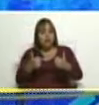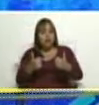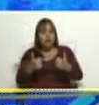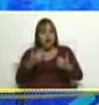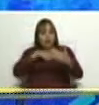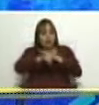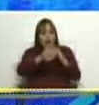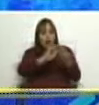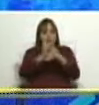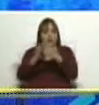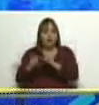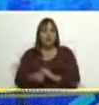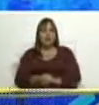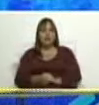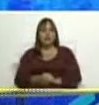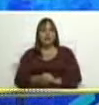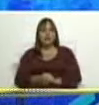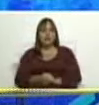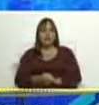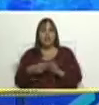Séptima acción,